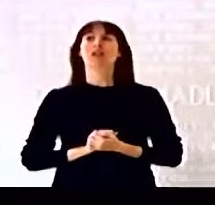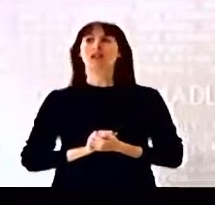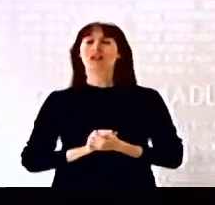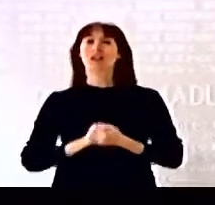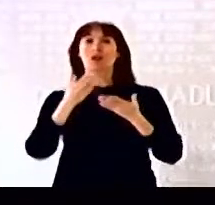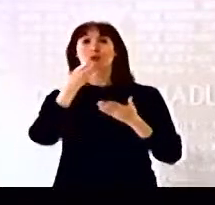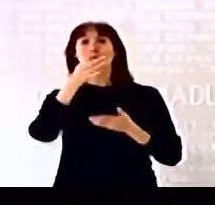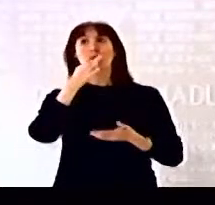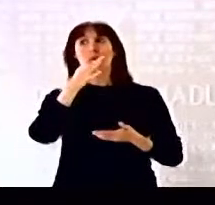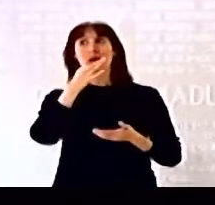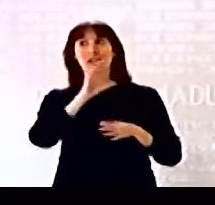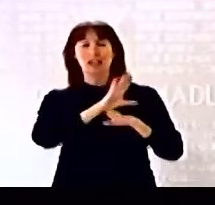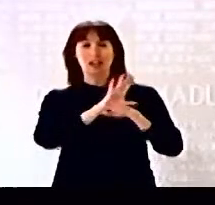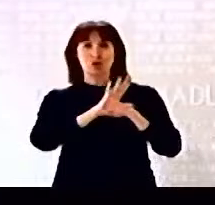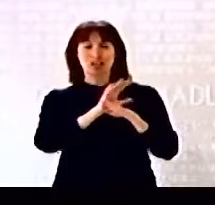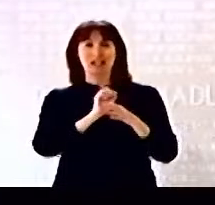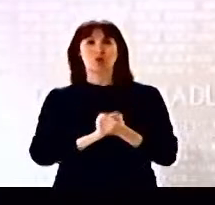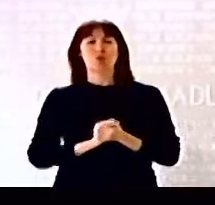Buenas tardes, consejero.